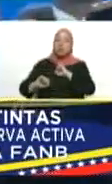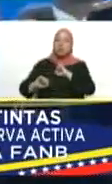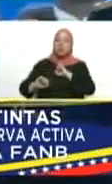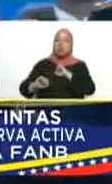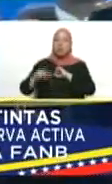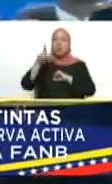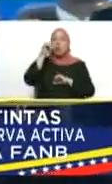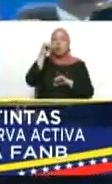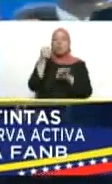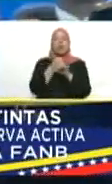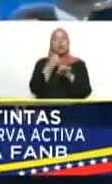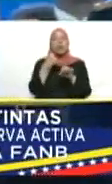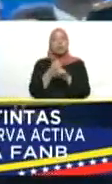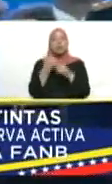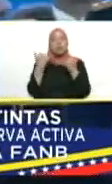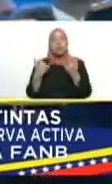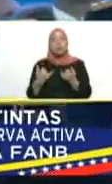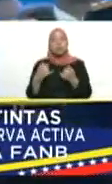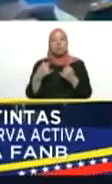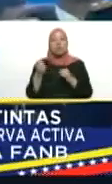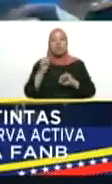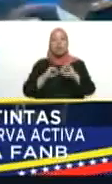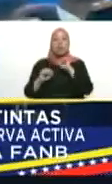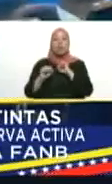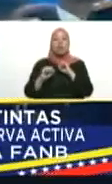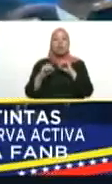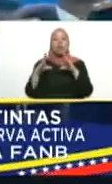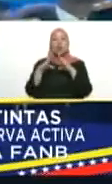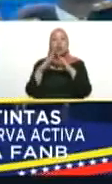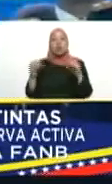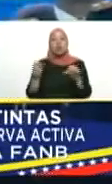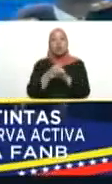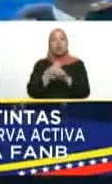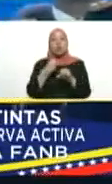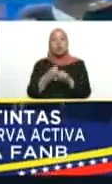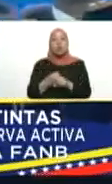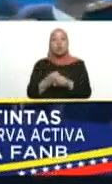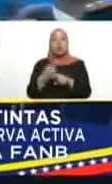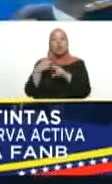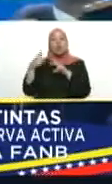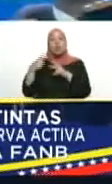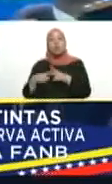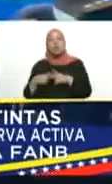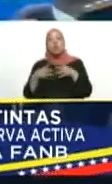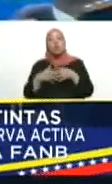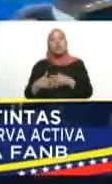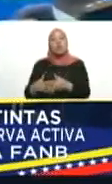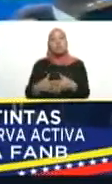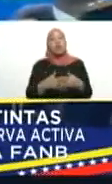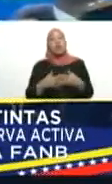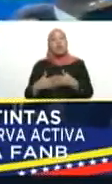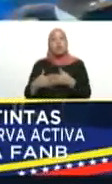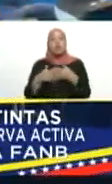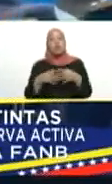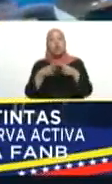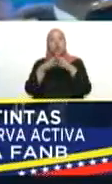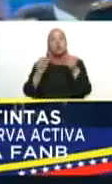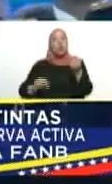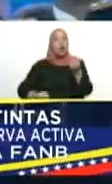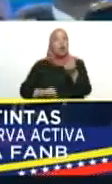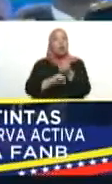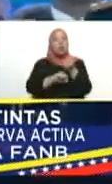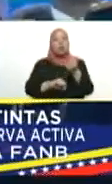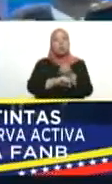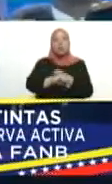es objeto del ataque diario de la canalla, de la ultraderecha y del imperialismo. Pido todo el apoyo